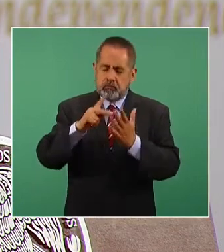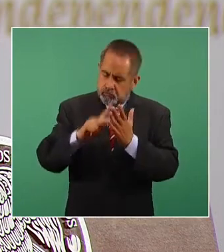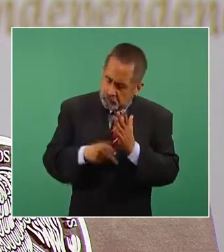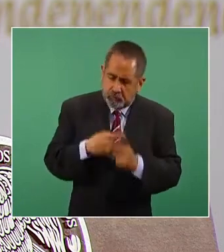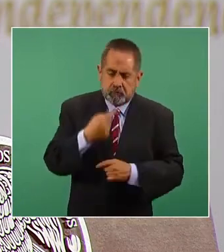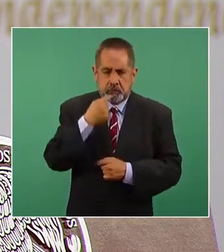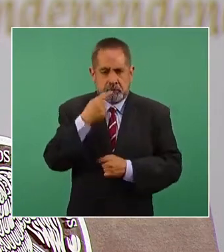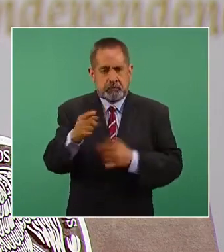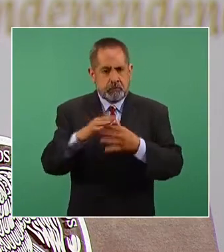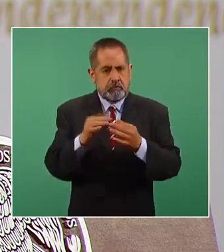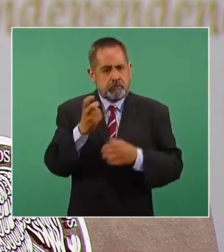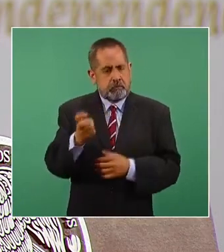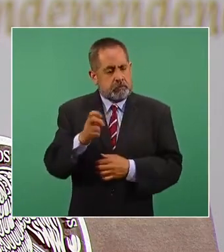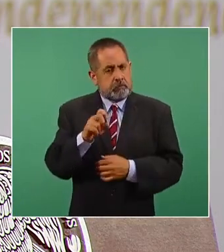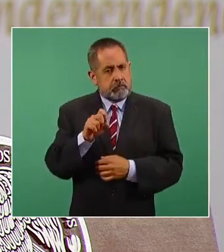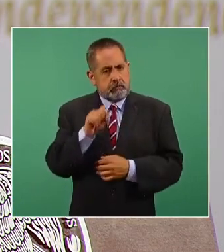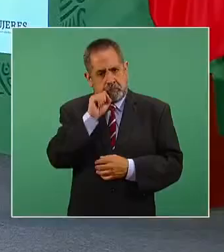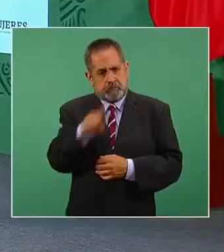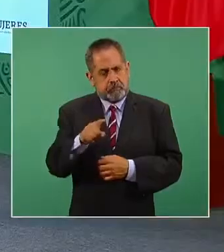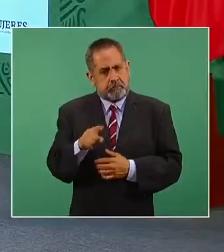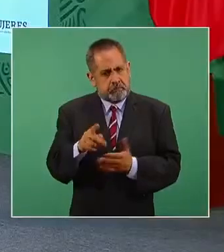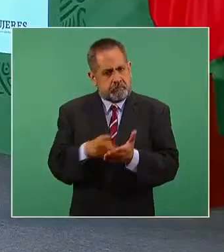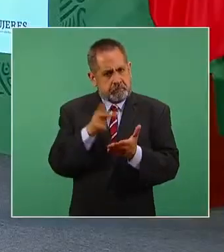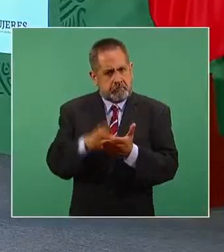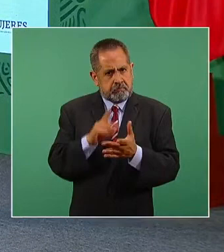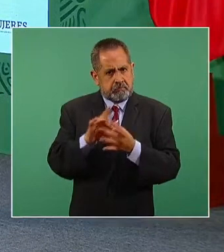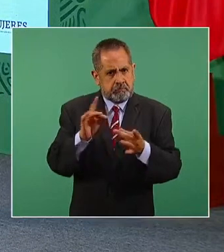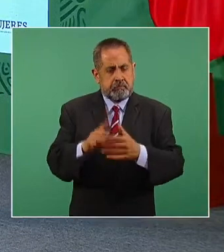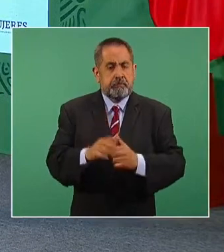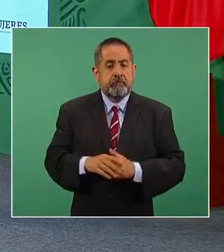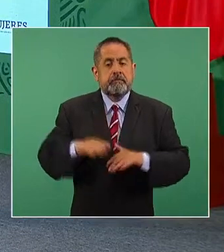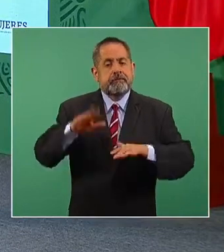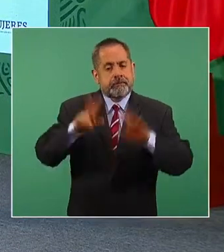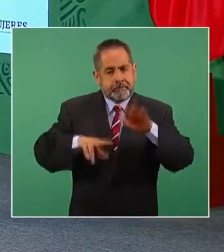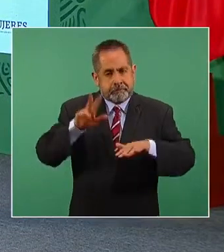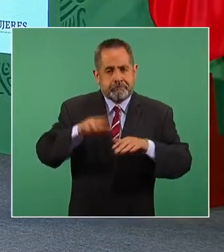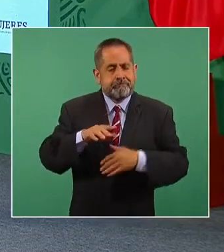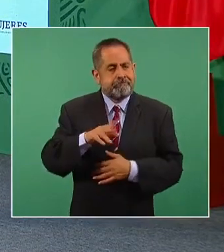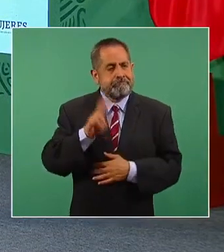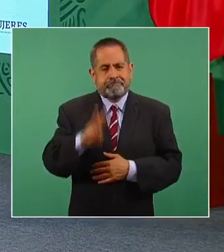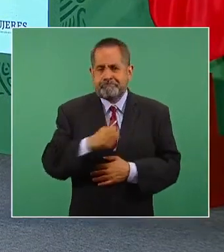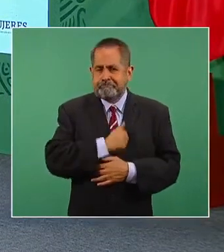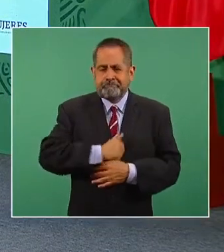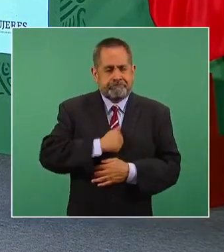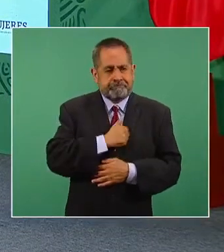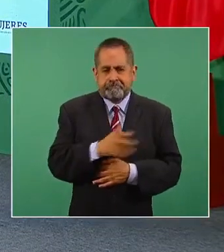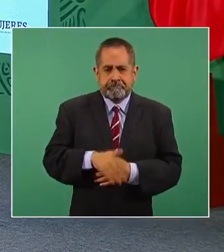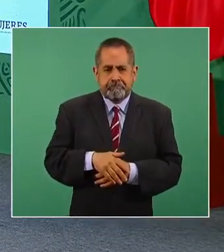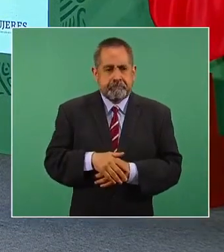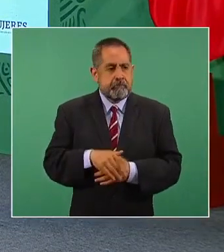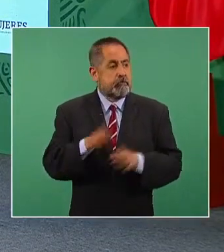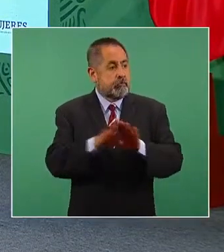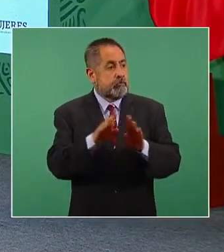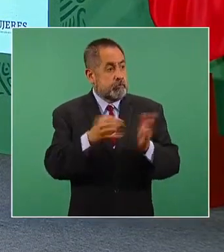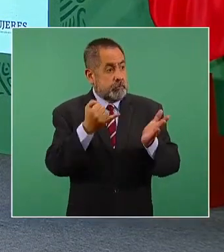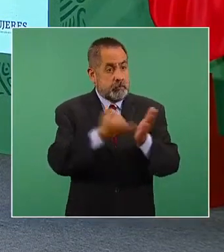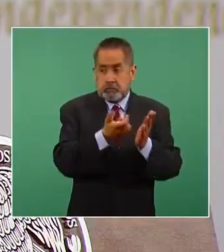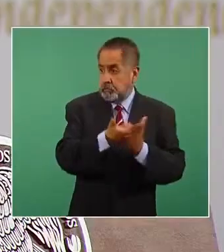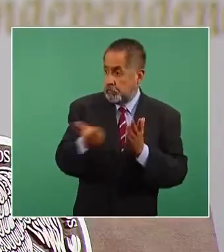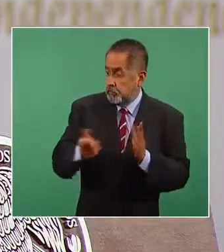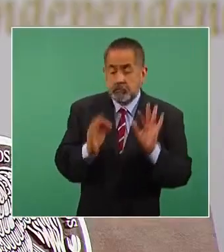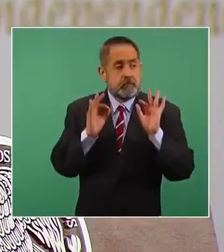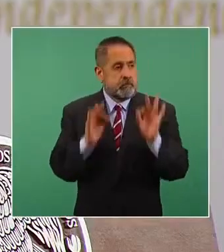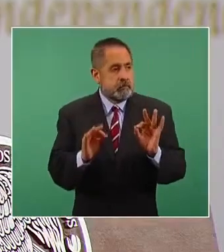repito porque así ha sido en muchas ocasiones, que lamentablemente todos los impactos de algunos de